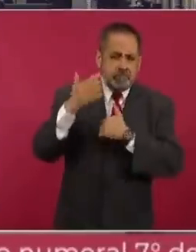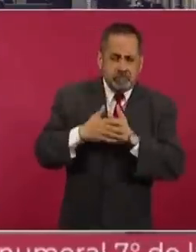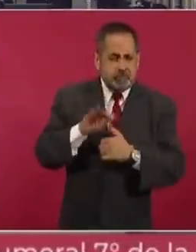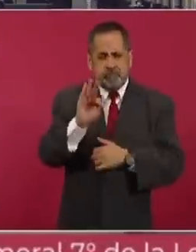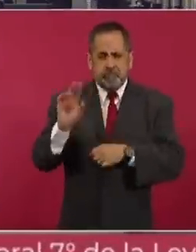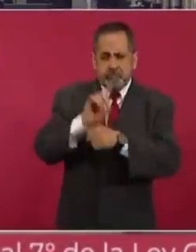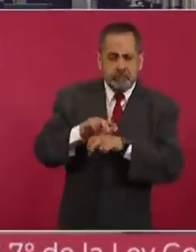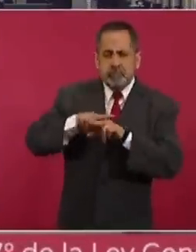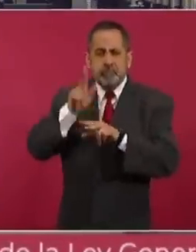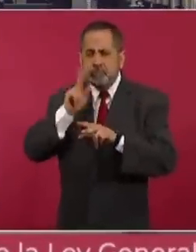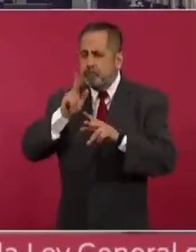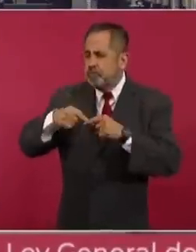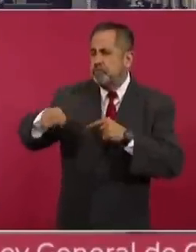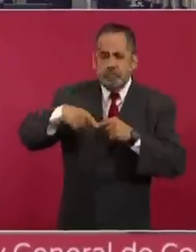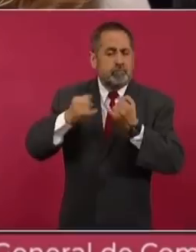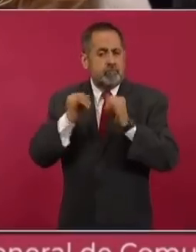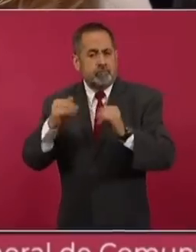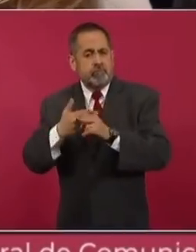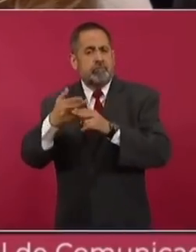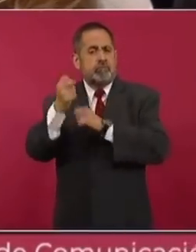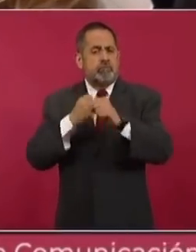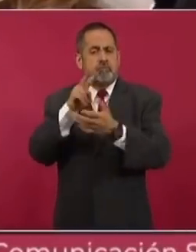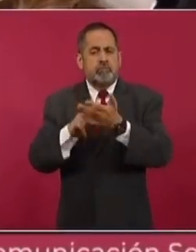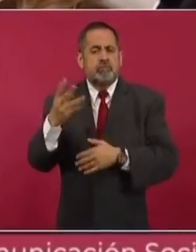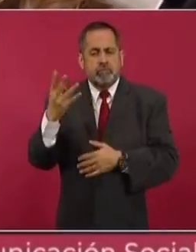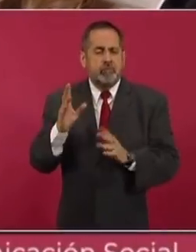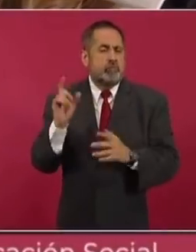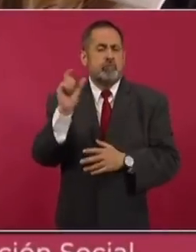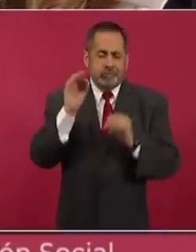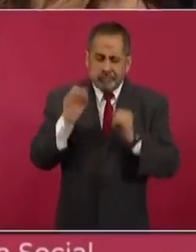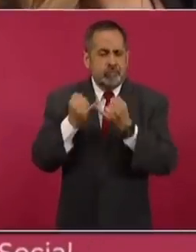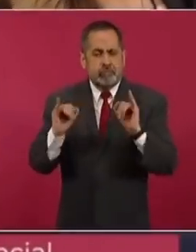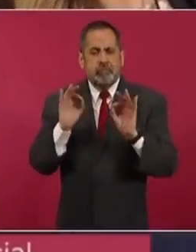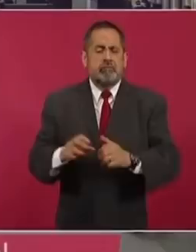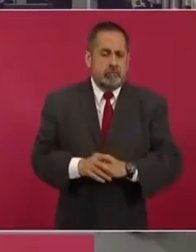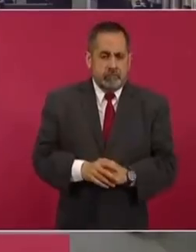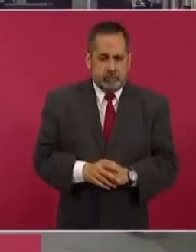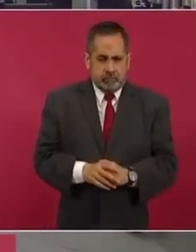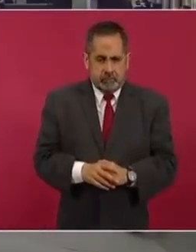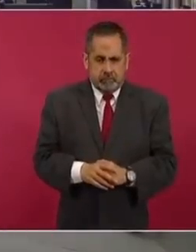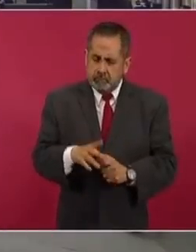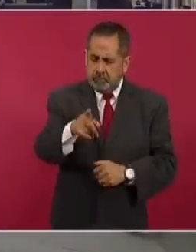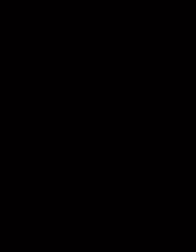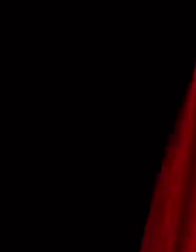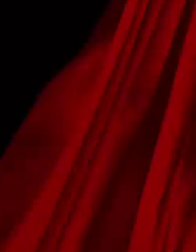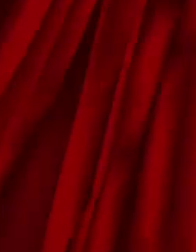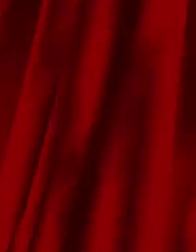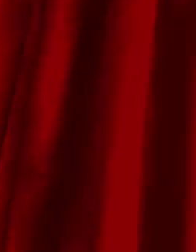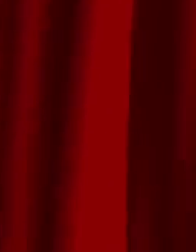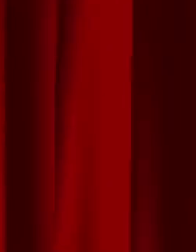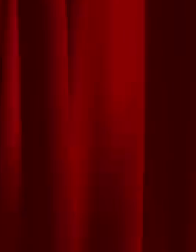la fecha programada, pero que empiece a que sea inaugurado hasta el 2024, o eso se descarta y está todo fijo? Sí, es que no se descarta.